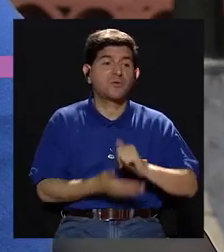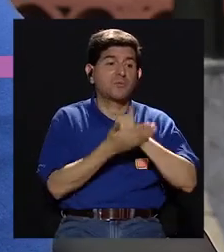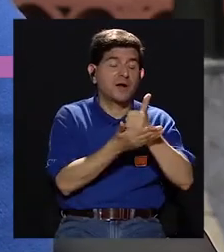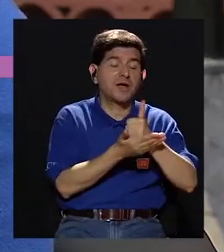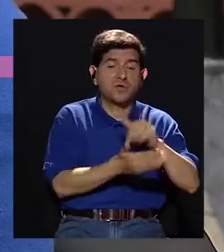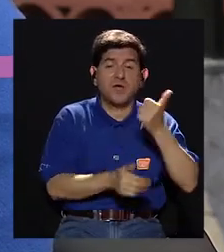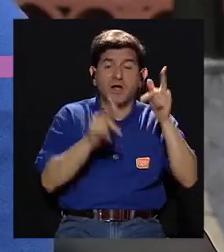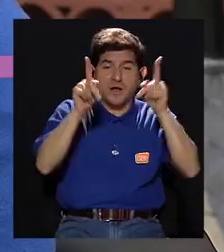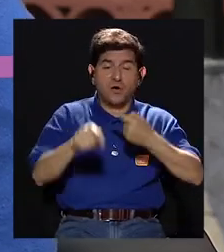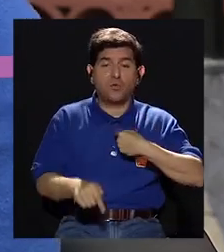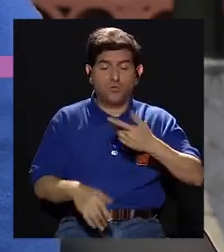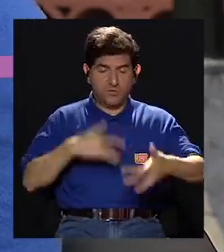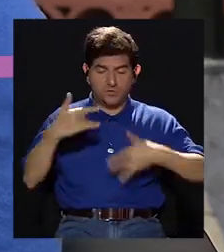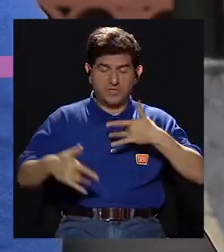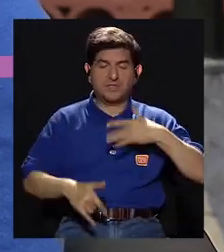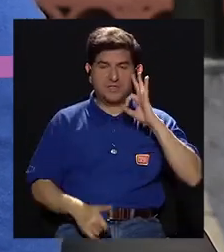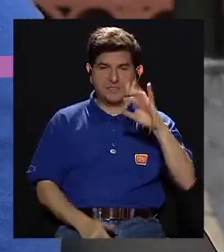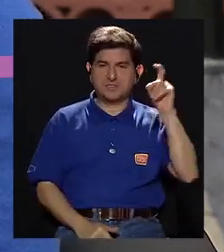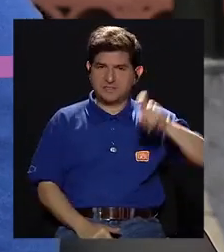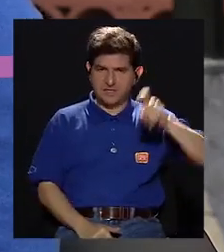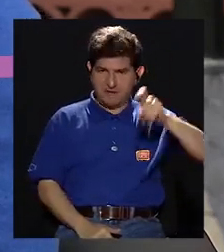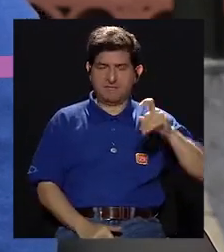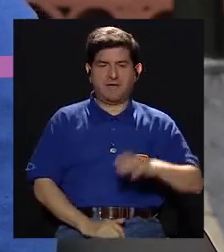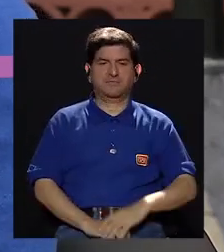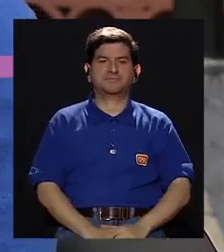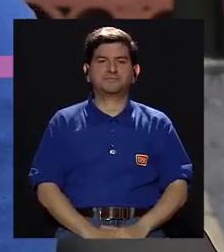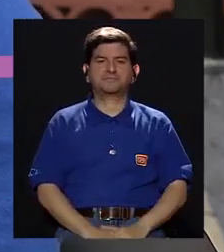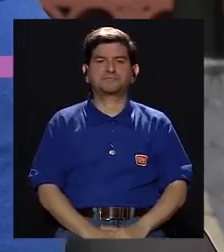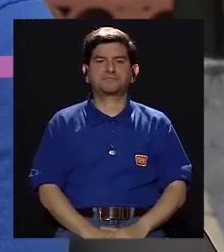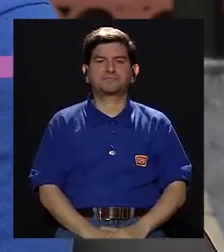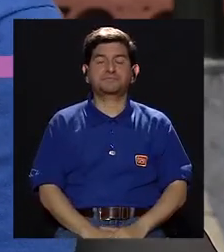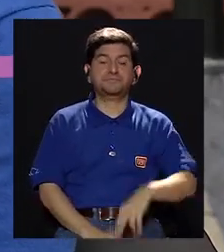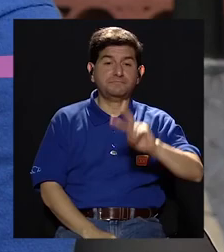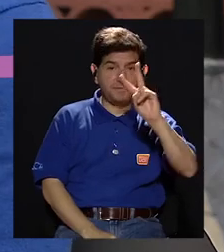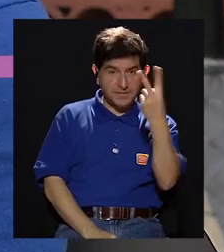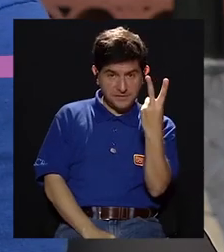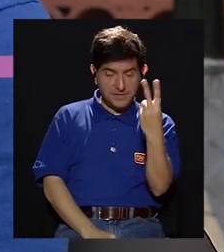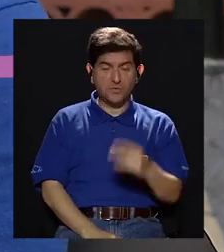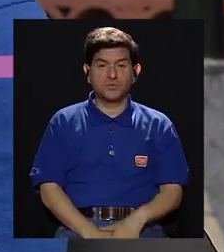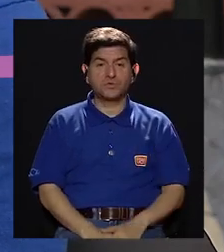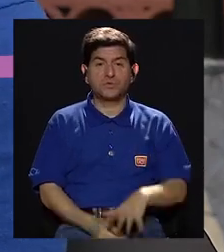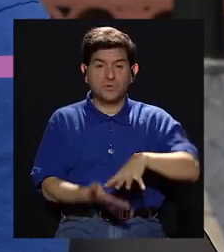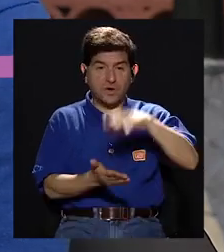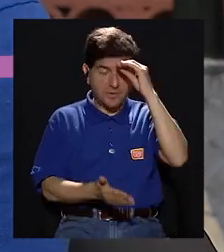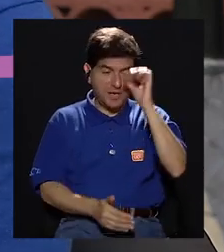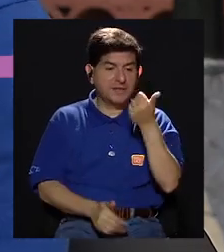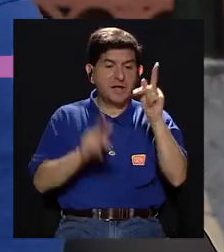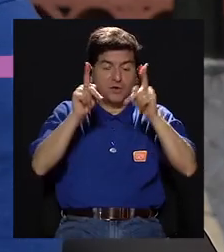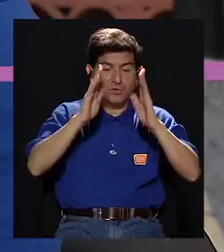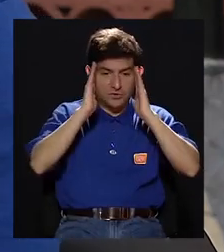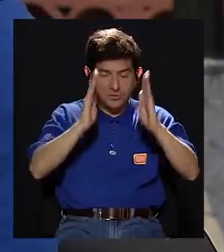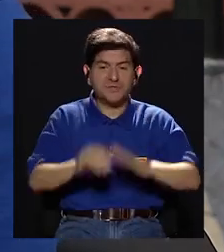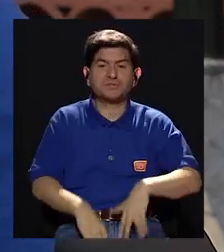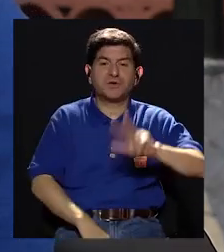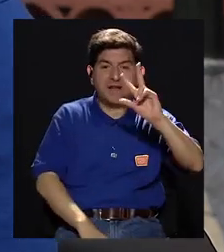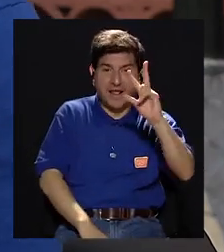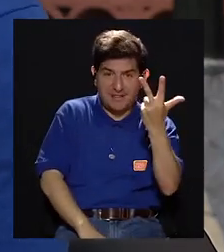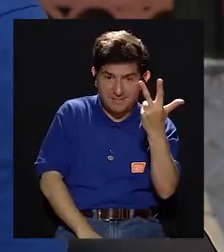ayudar a cualquier persona, uno necesita sentirse bien, ¿verdad? Que es lo fundamental. En el segundo, aprendes a tratar a otras personas. Y en el